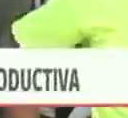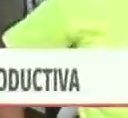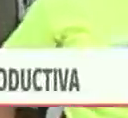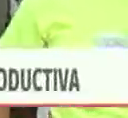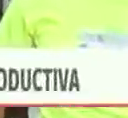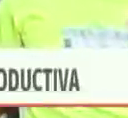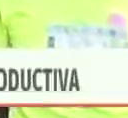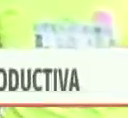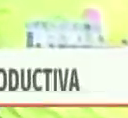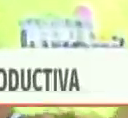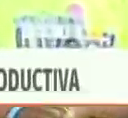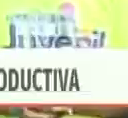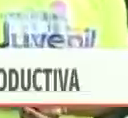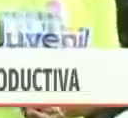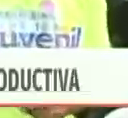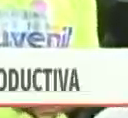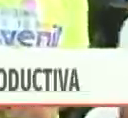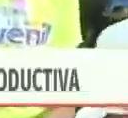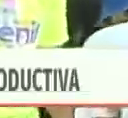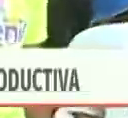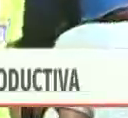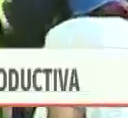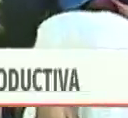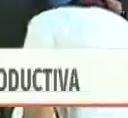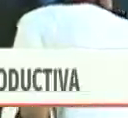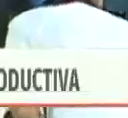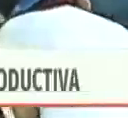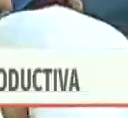Chamba Juvenil Productiva.